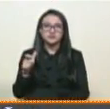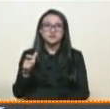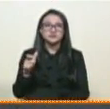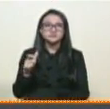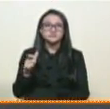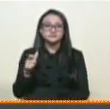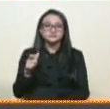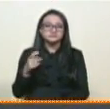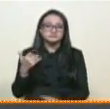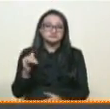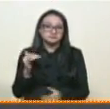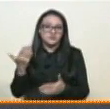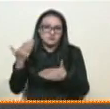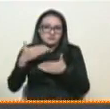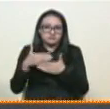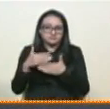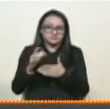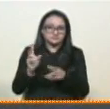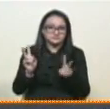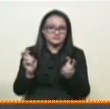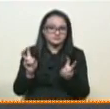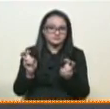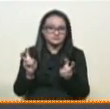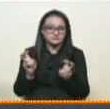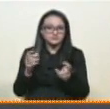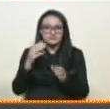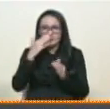en términos de, bueno, personas que mayores a